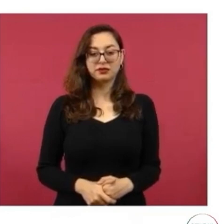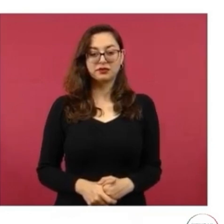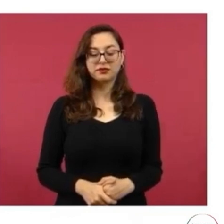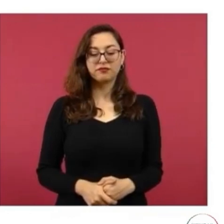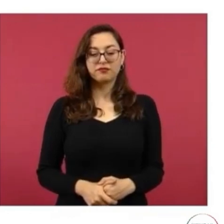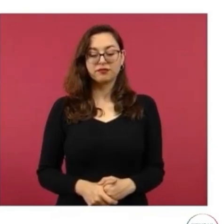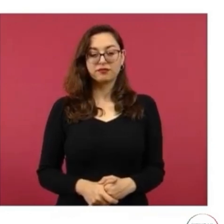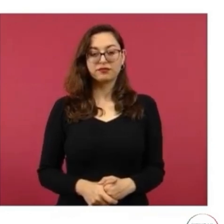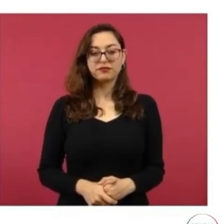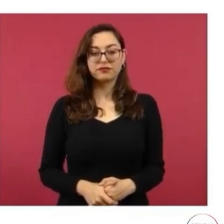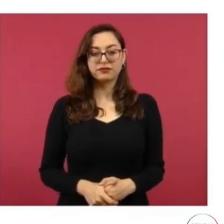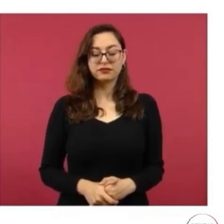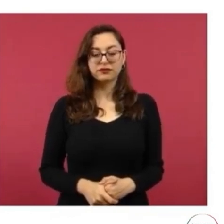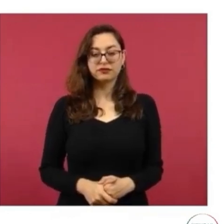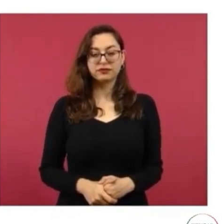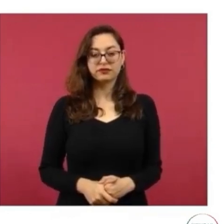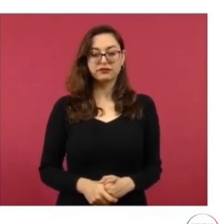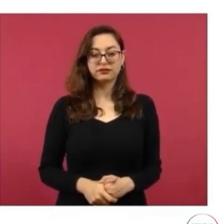define.